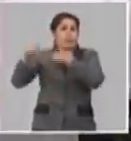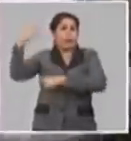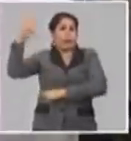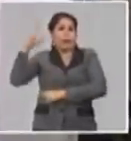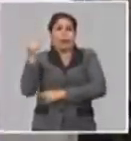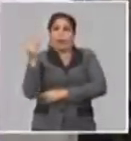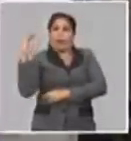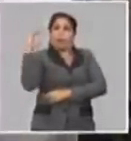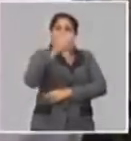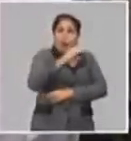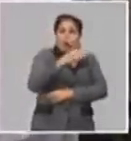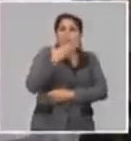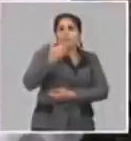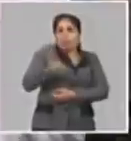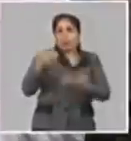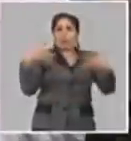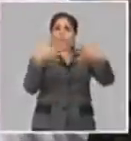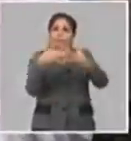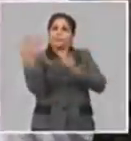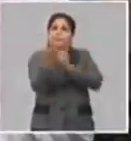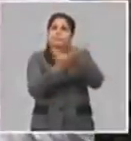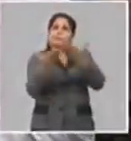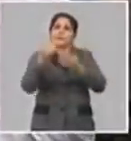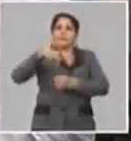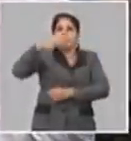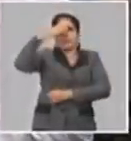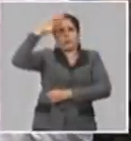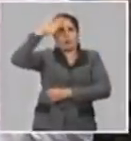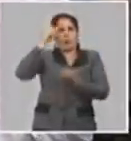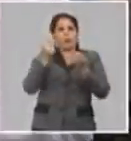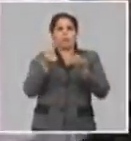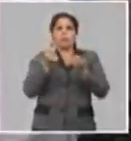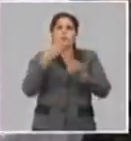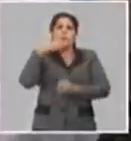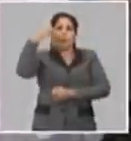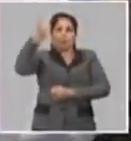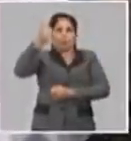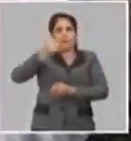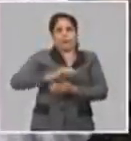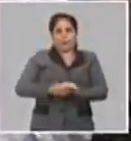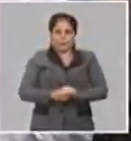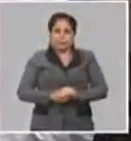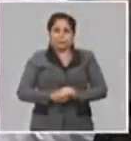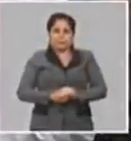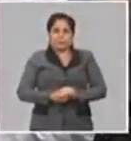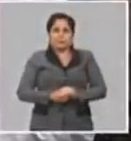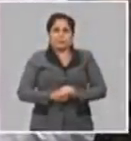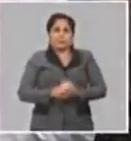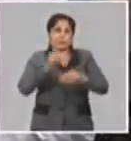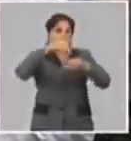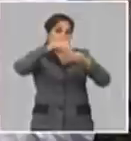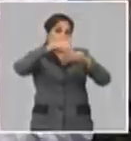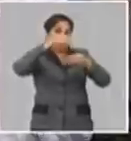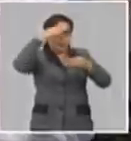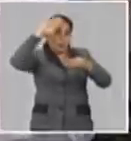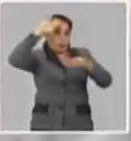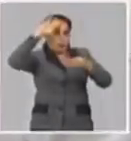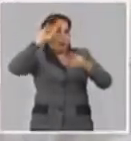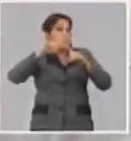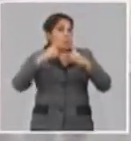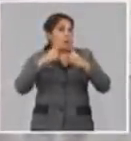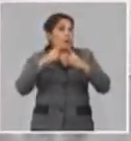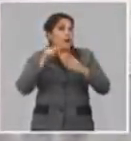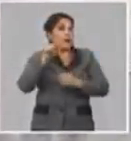Y tenemos que encontrar los mecanismos para que eso se pueda canalizar y obtener ese ingreso hacia el interno del país. ¿Qué pasa